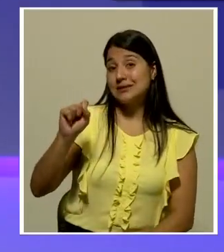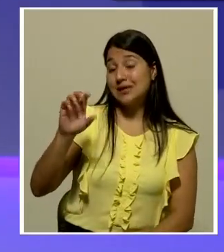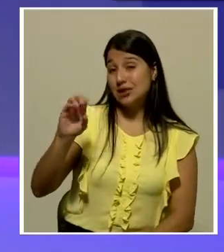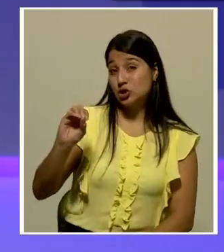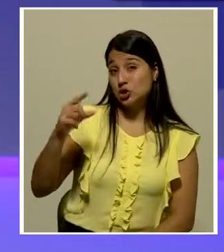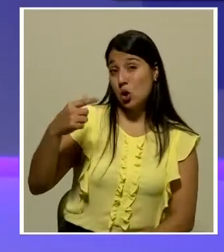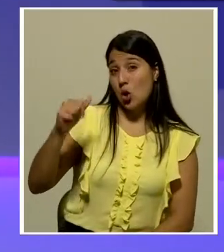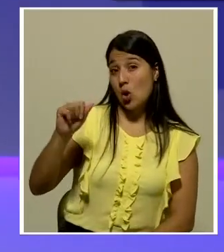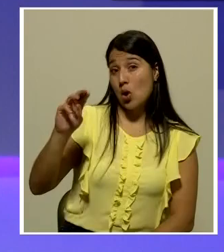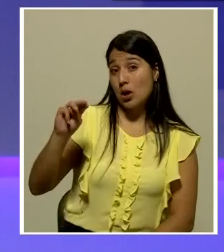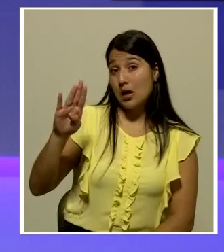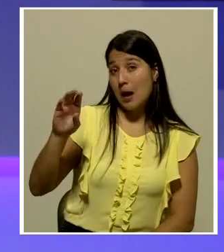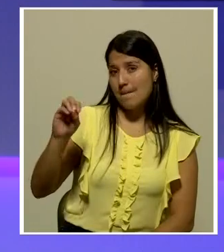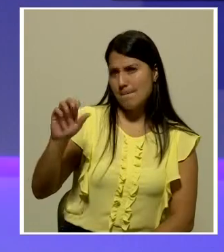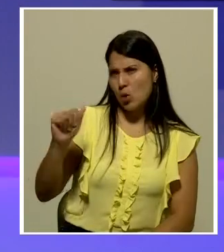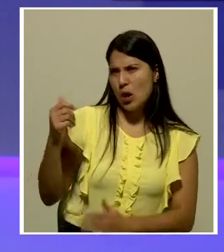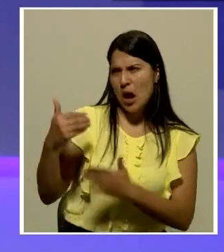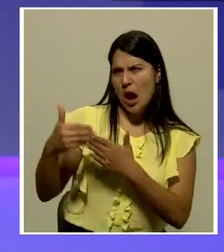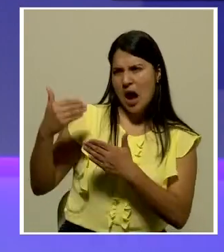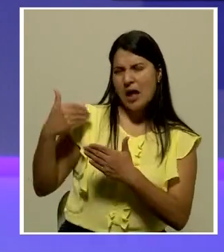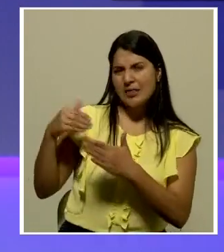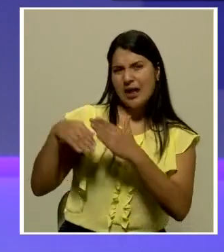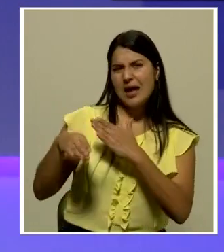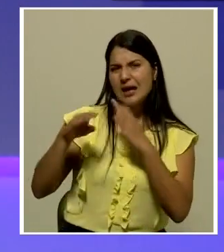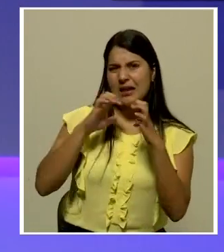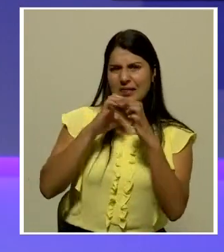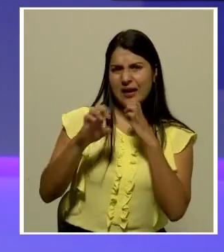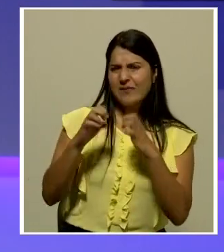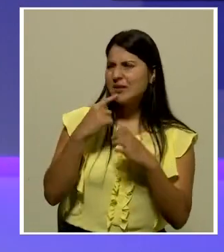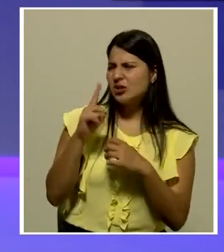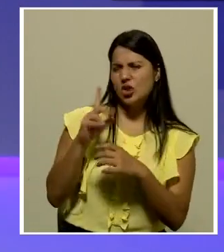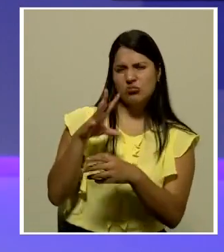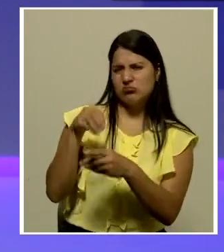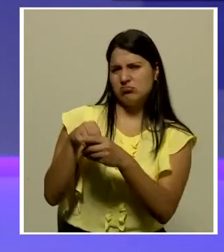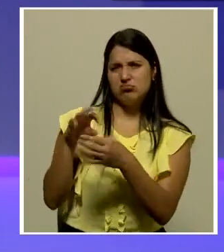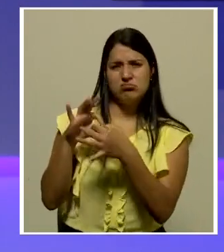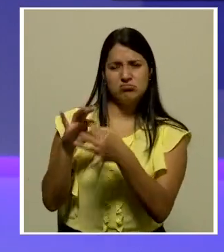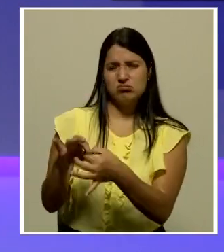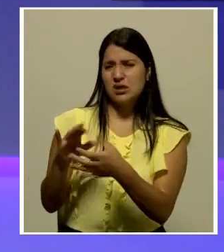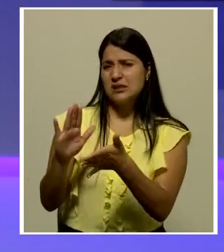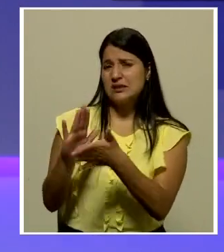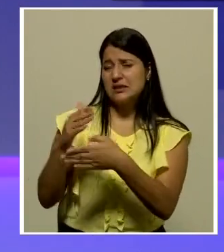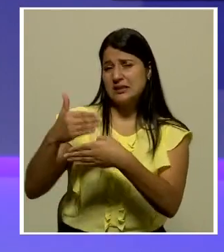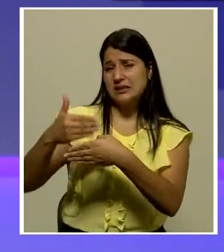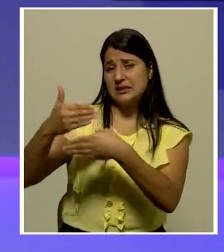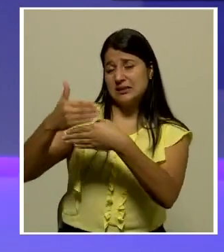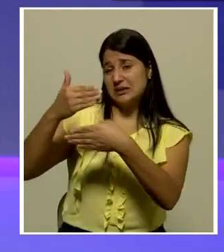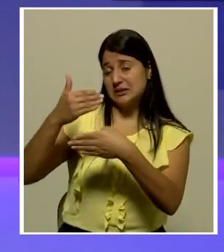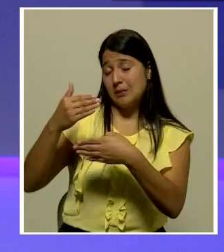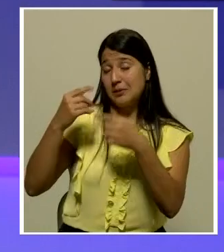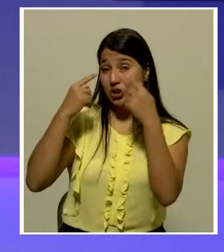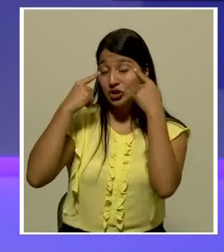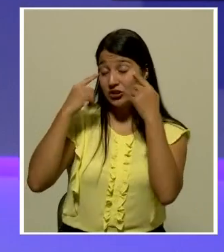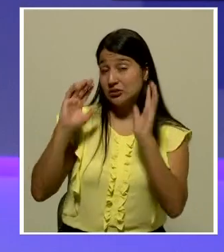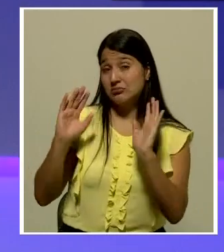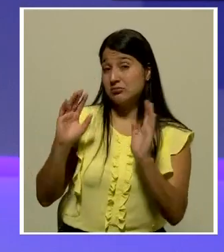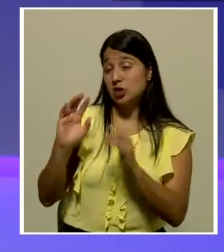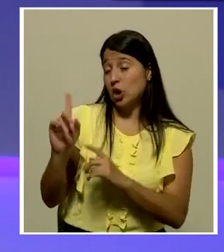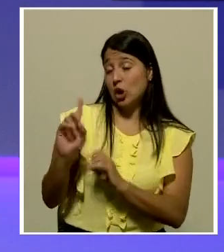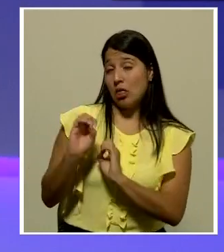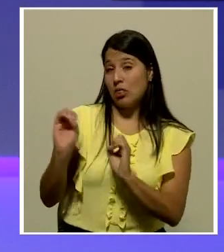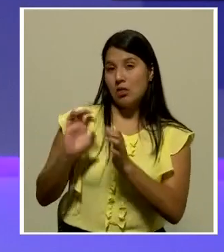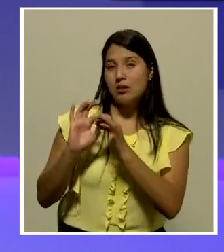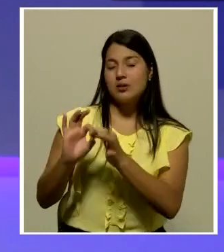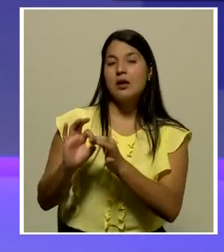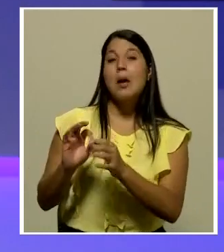en alguna entrevista que él no es parte de la trama del cementazo, que él es como un efecto colateral. Pero bueno,